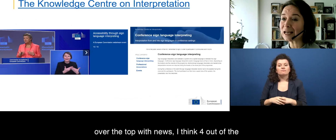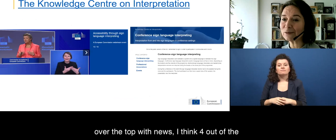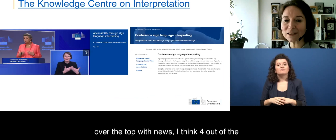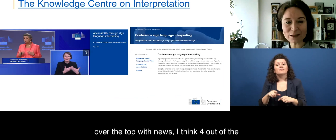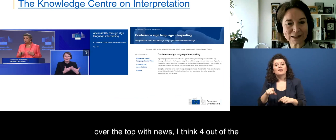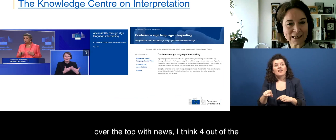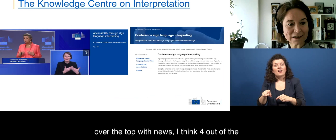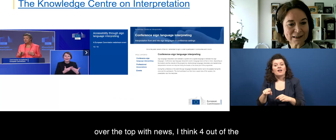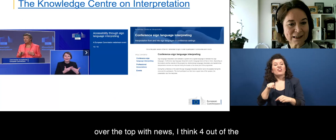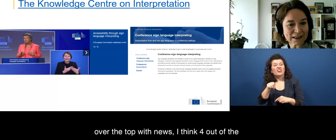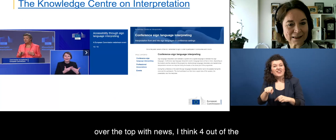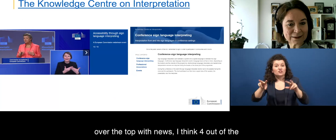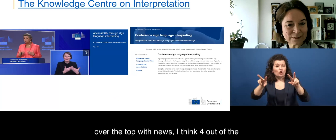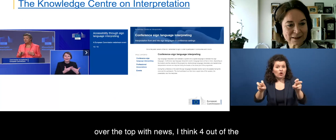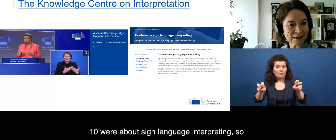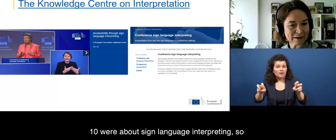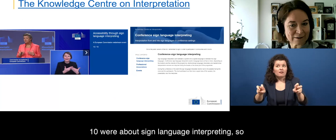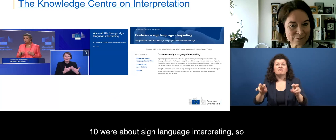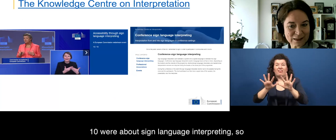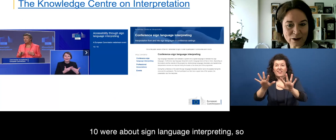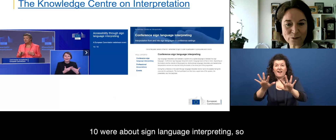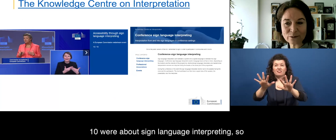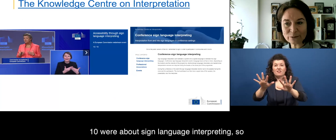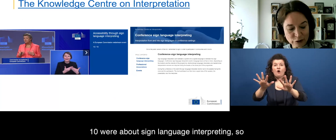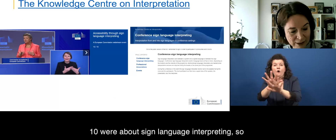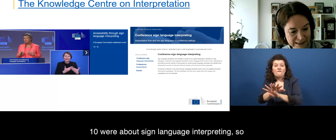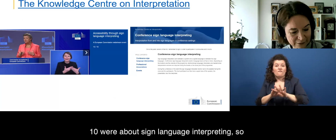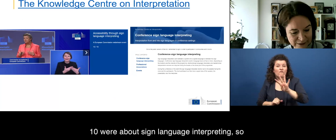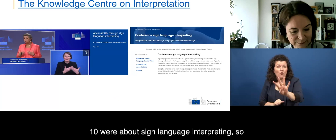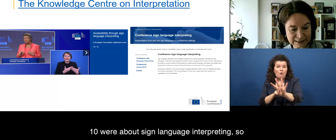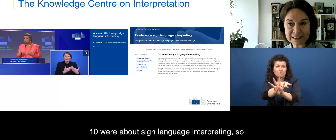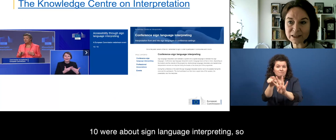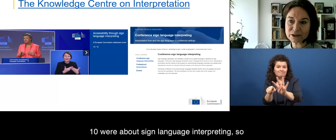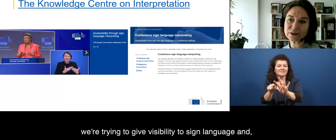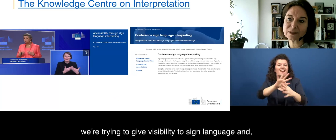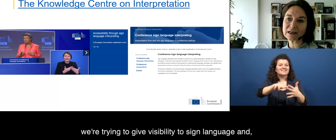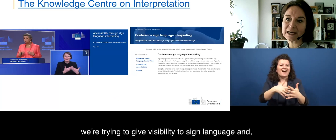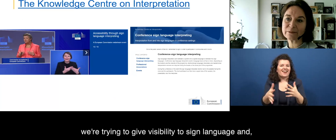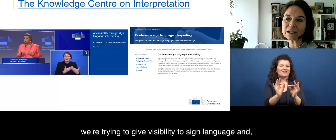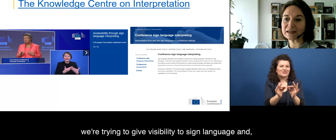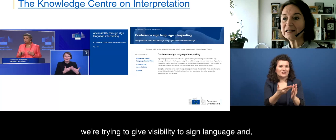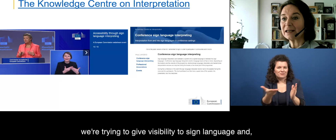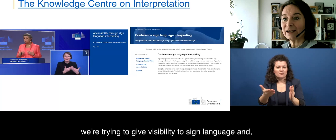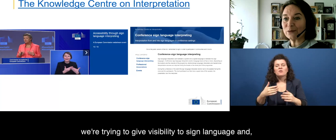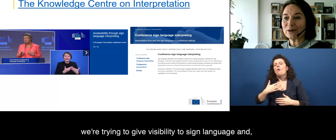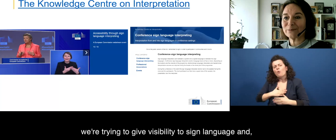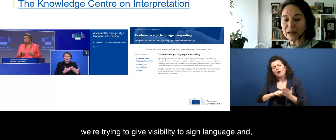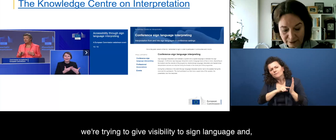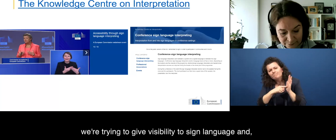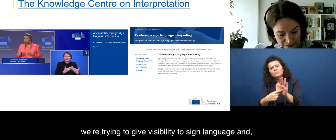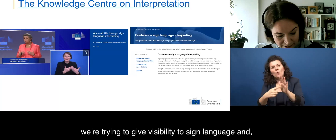creo que 4 de 10 de las últimas entradas que hubo ah, en este